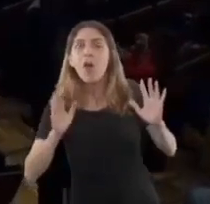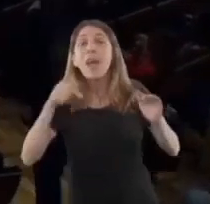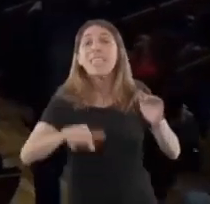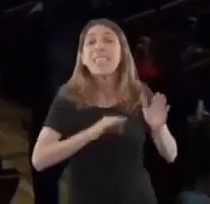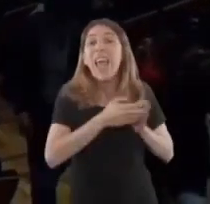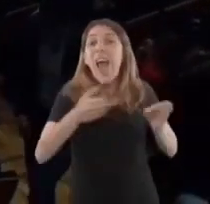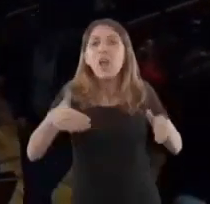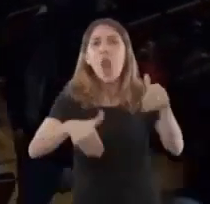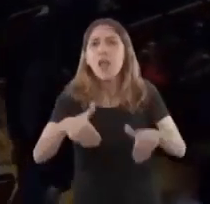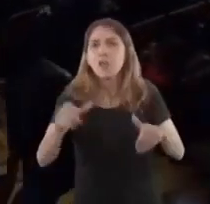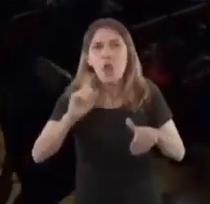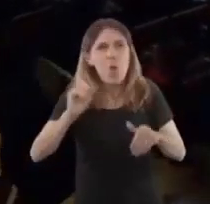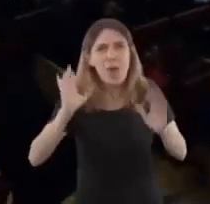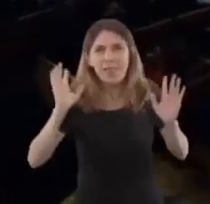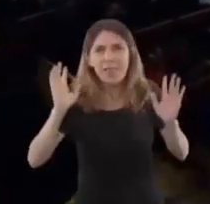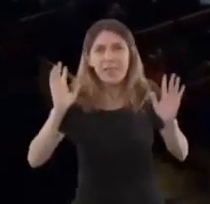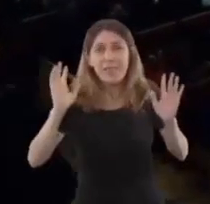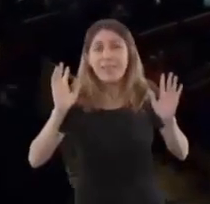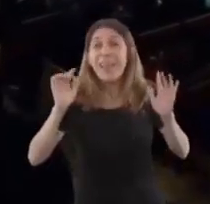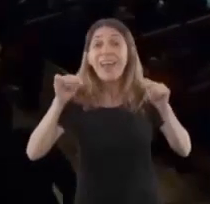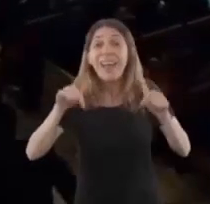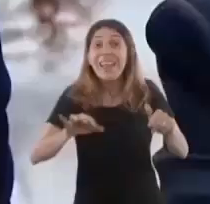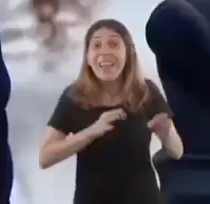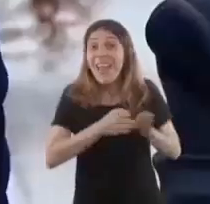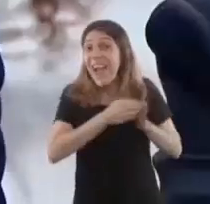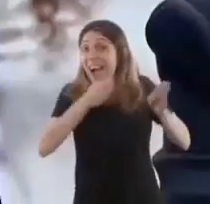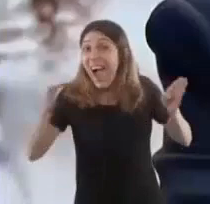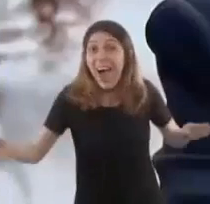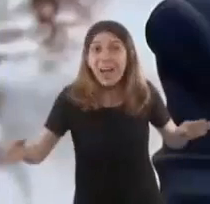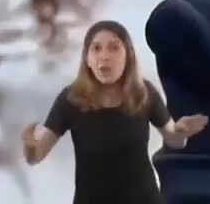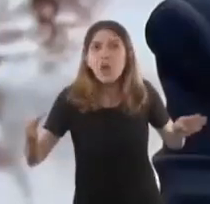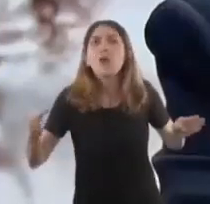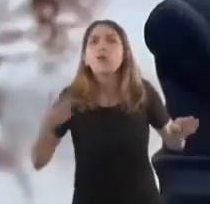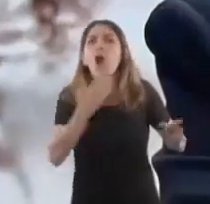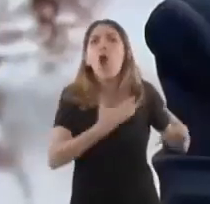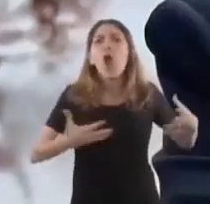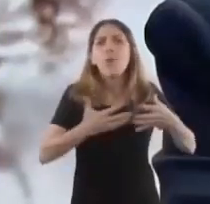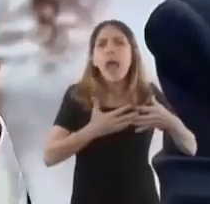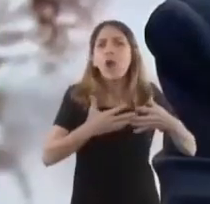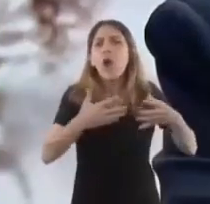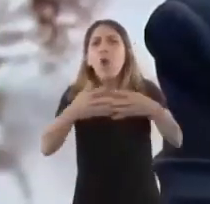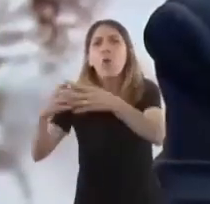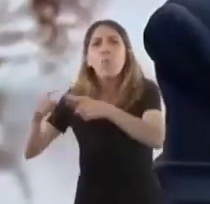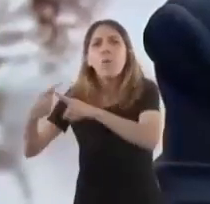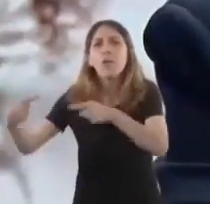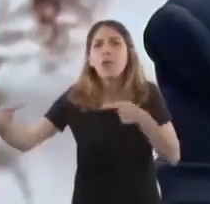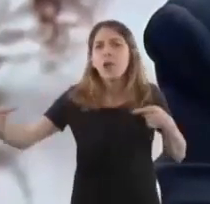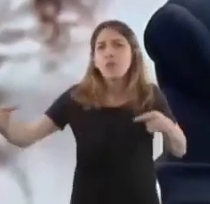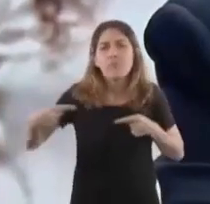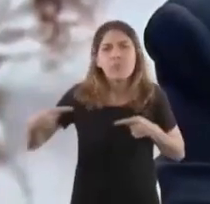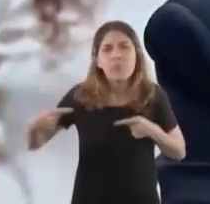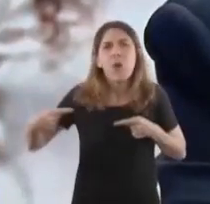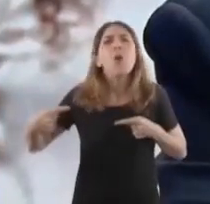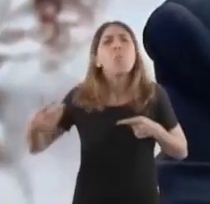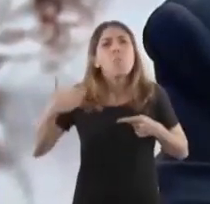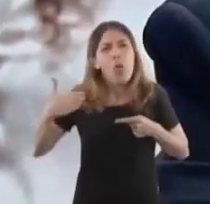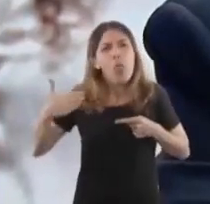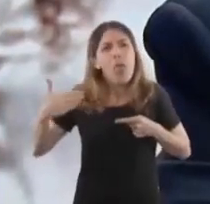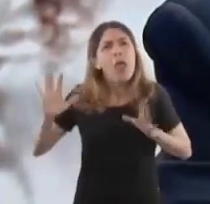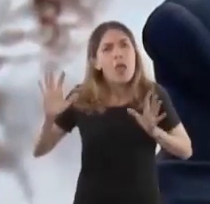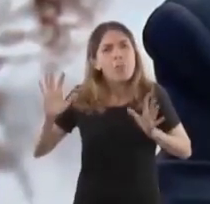y este es un año en el que sentados a una mesa gobierno y oposición podemos darle a los argentinos